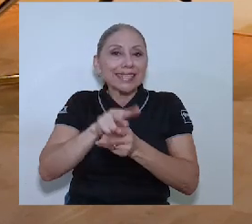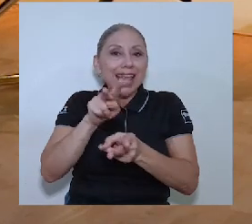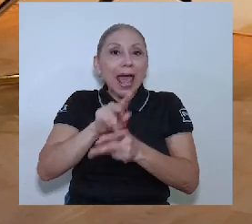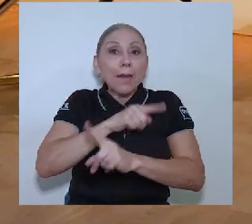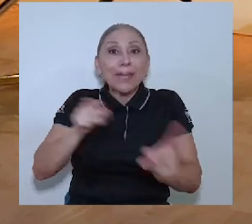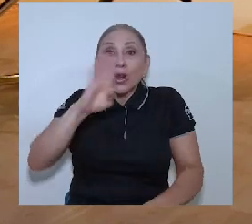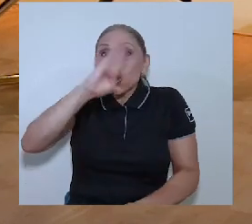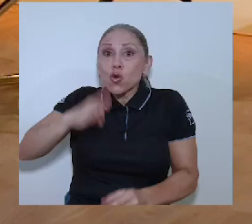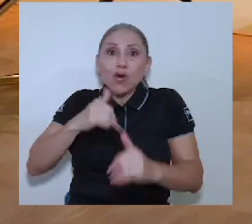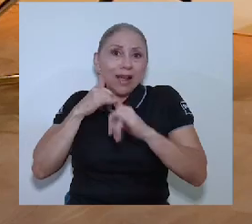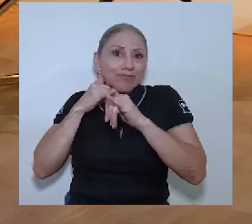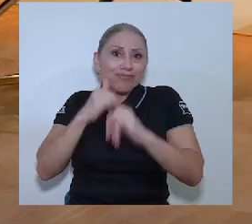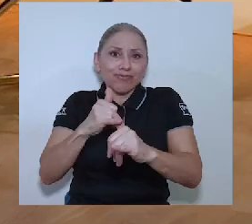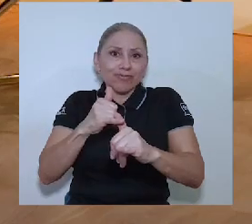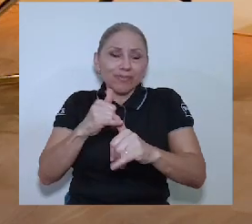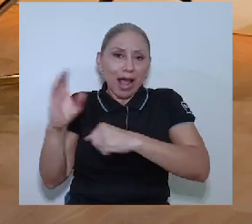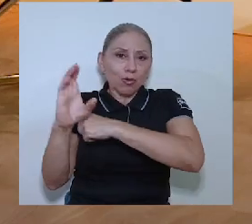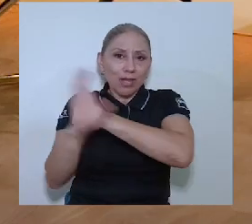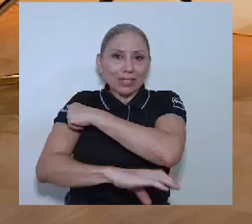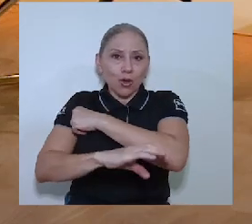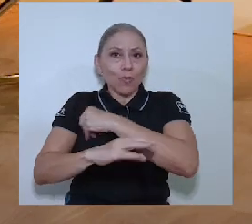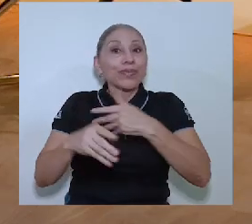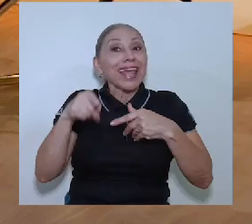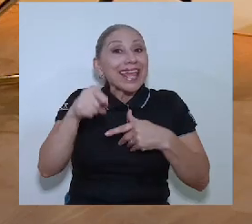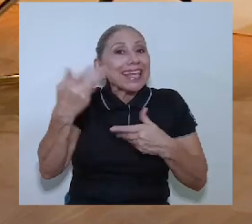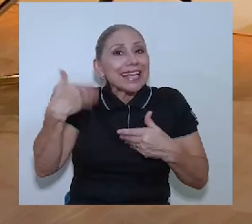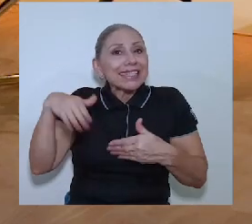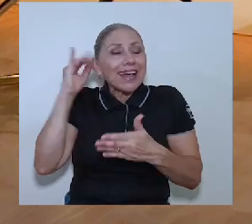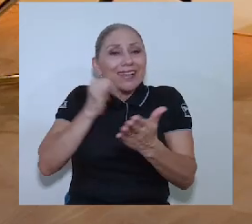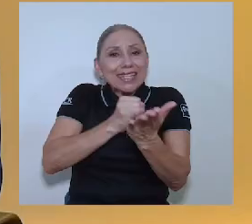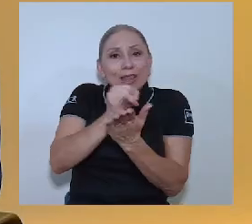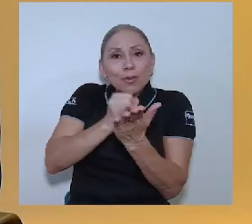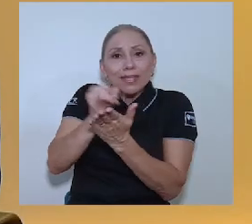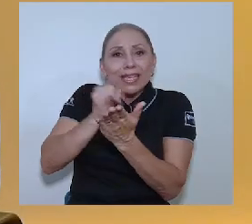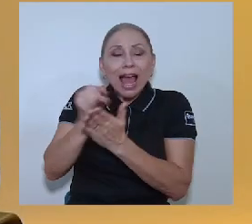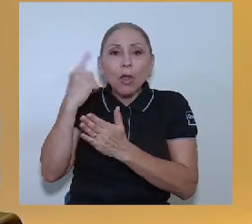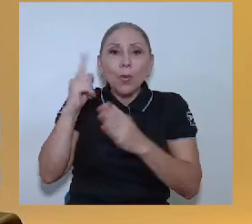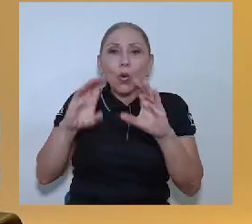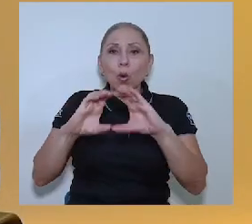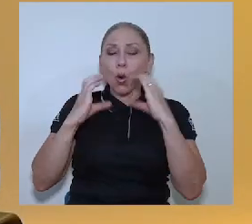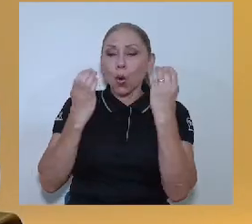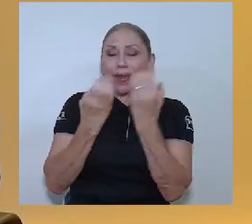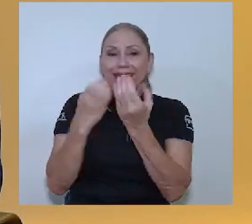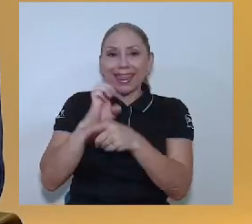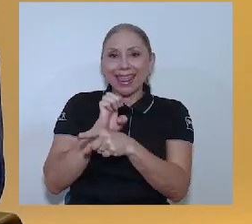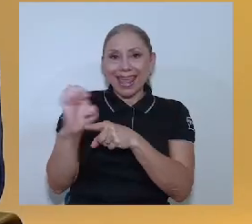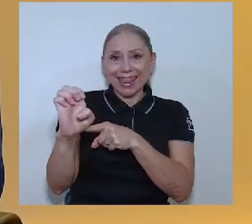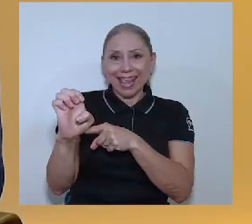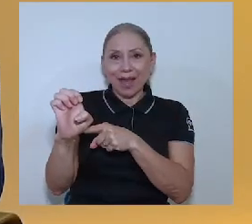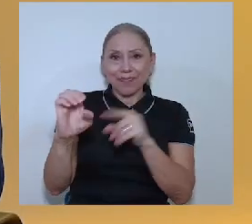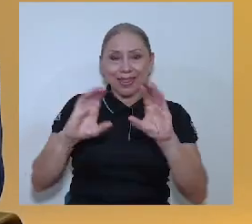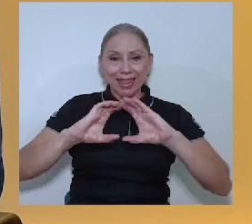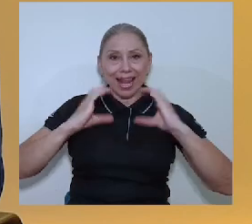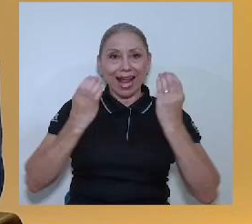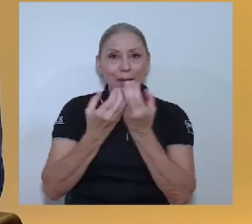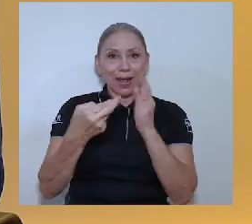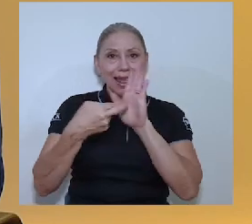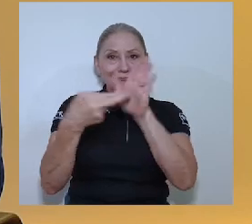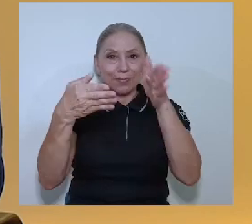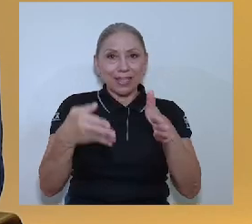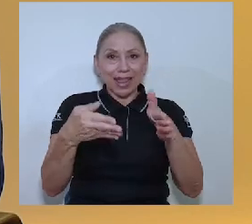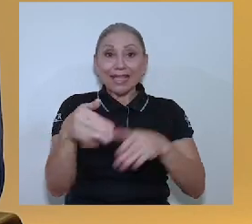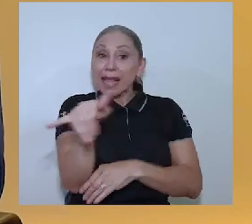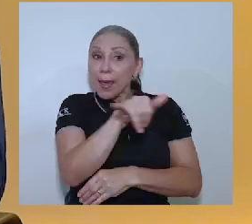acusación, y estaba siendo investigado por un comité de ética de la Cámara de Representantes por esos mismos